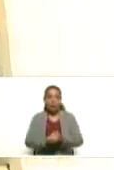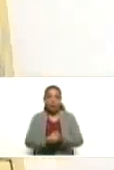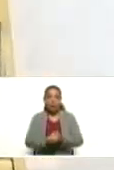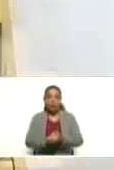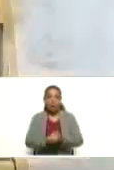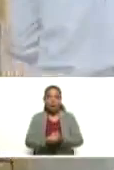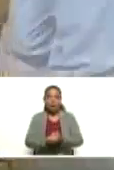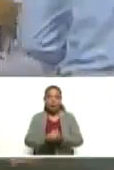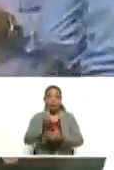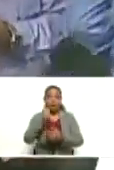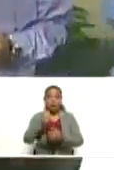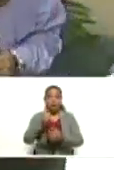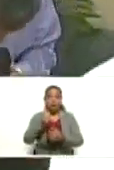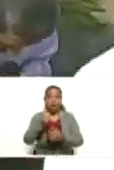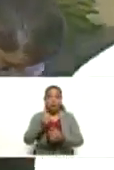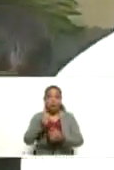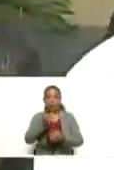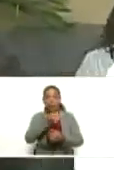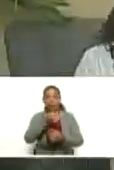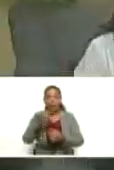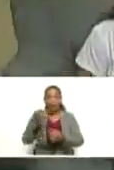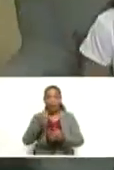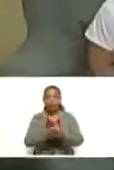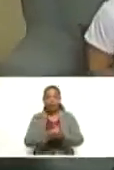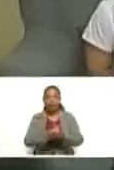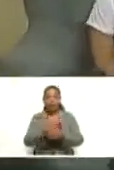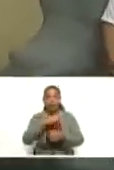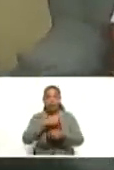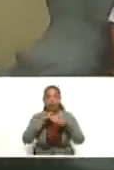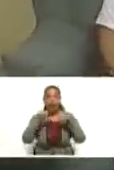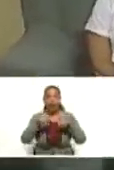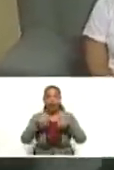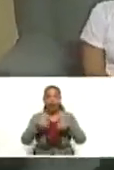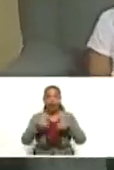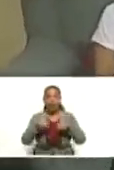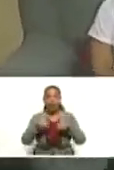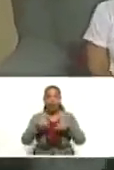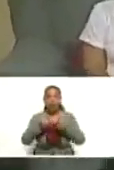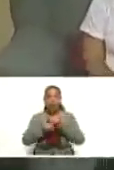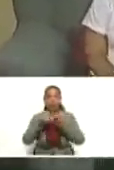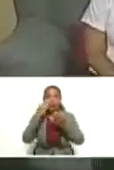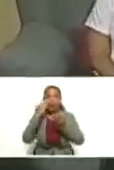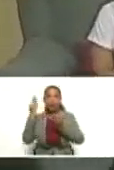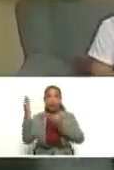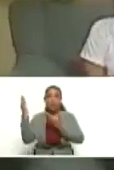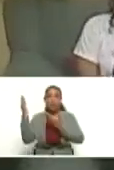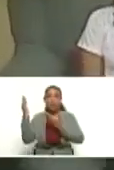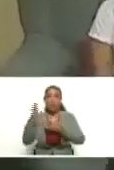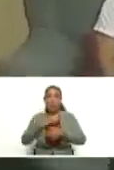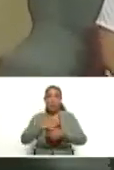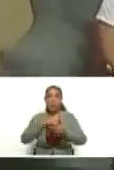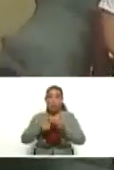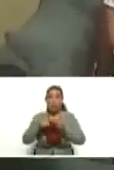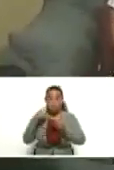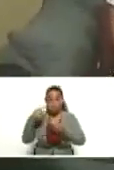No, ahí está bien. Excelente. Bueno, aquí estamos, Silita. Aquí estamos, mira, conocieron a Silvia, mi esposa.